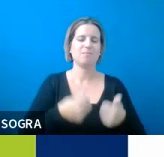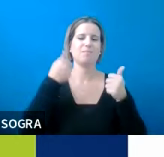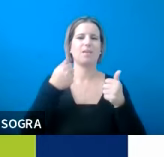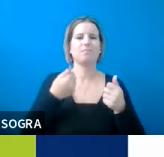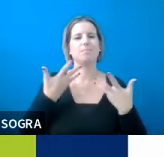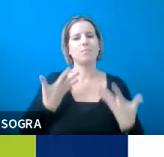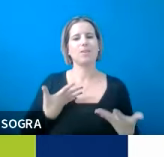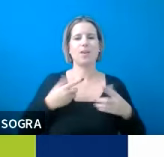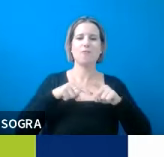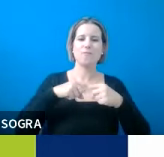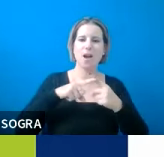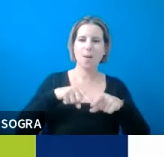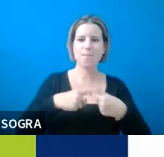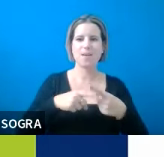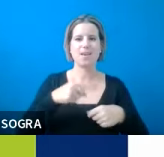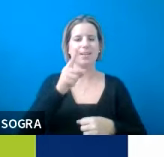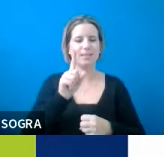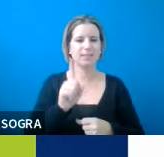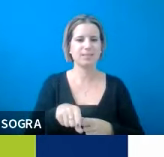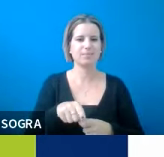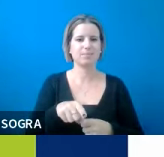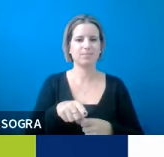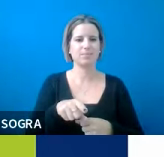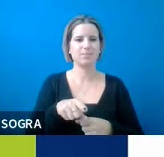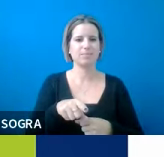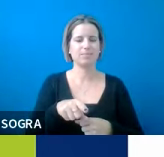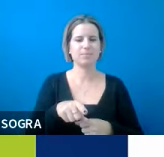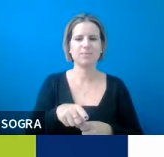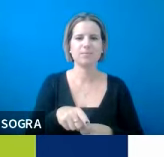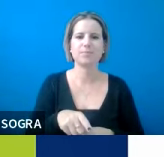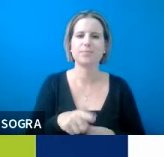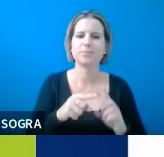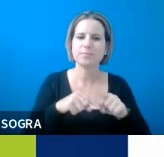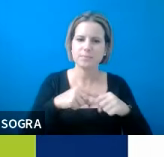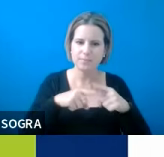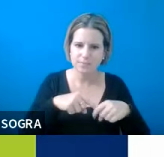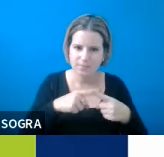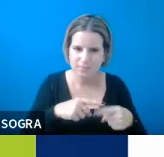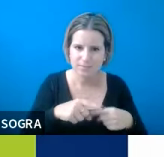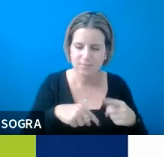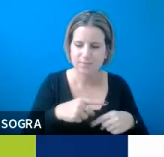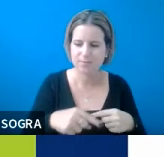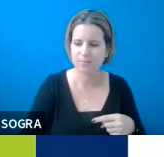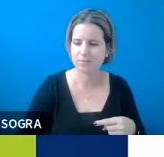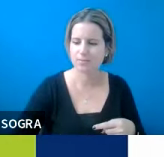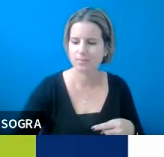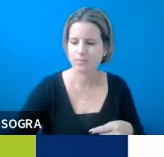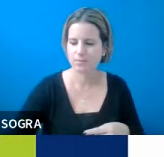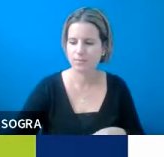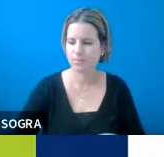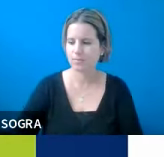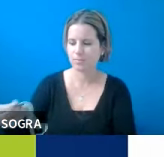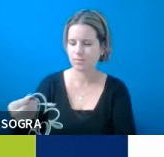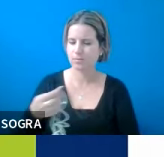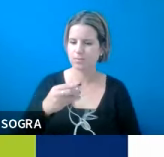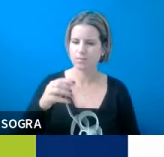como hablábamos no hacia dónde va la atención temprana es hacia esas prácticas centradas en la familia y con el concierto social lo que firmamos que tenemos